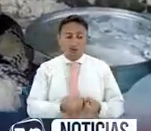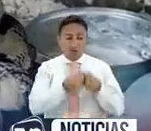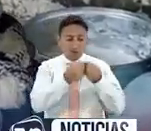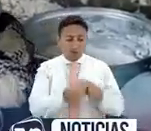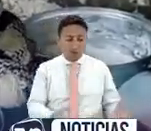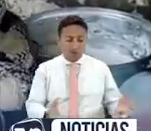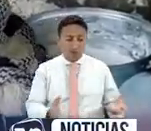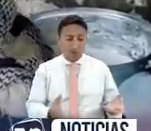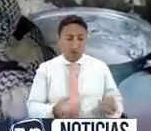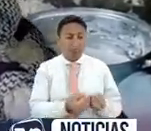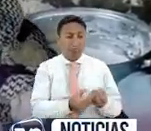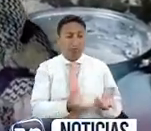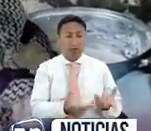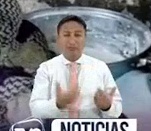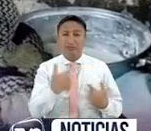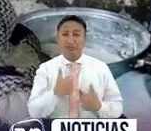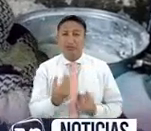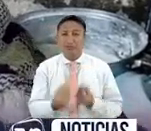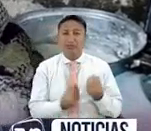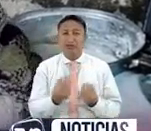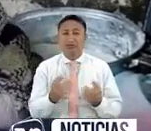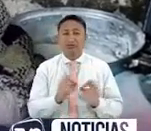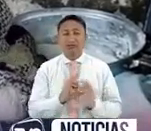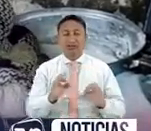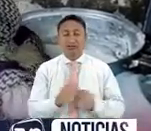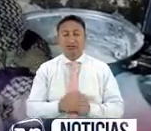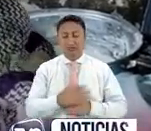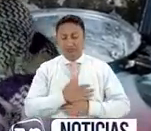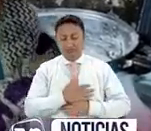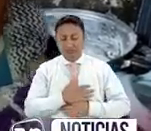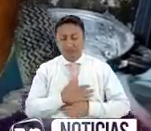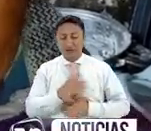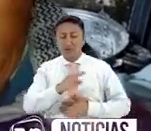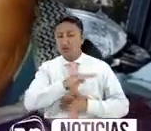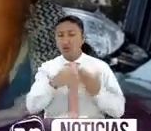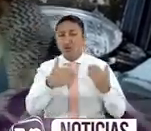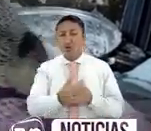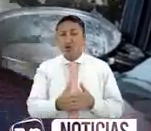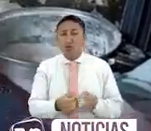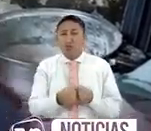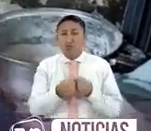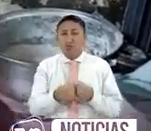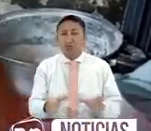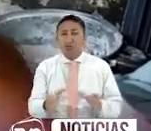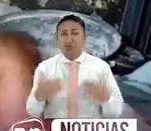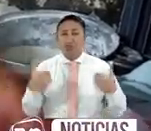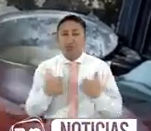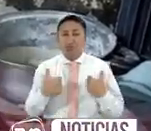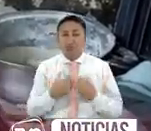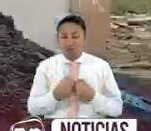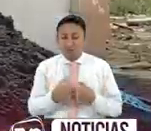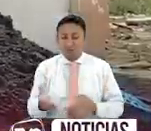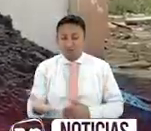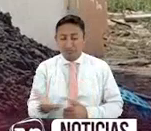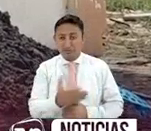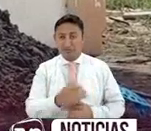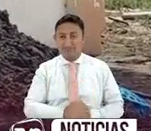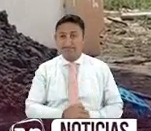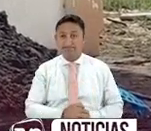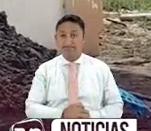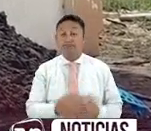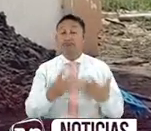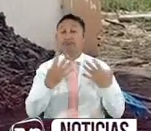Está desperdiciado no tengo aquí nada mis bitos mis maíces todos lástima có está nueve